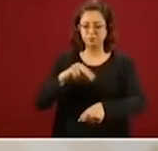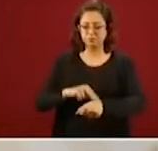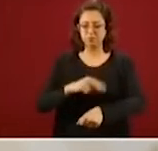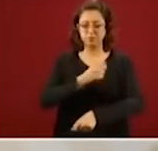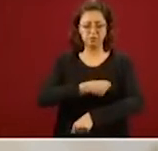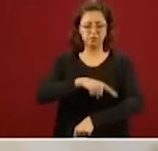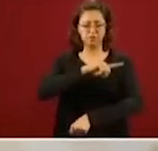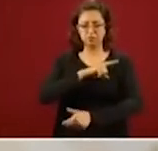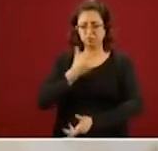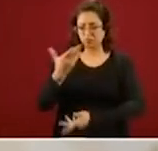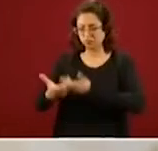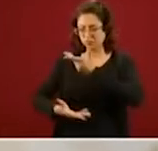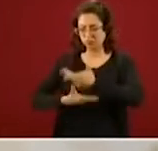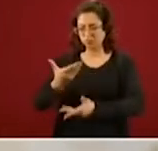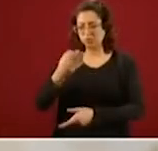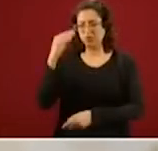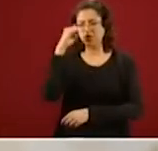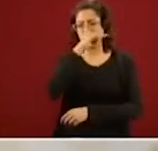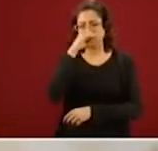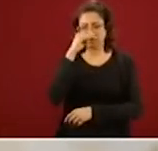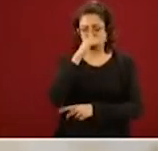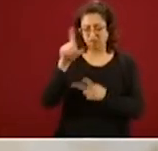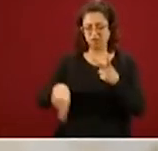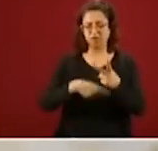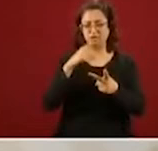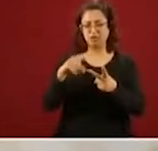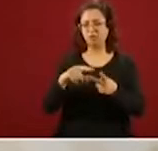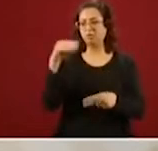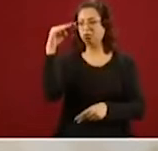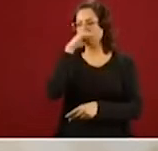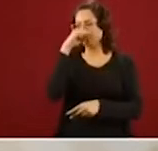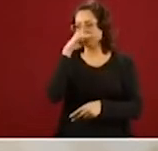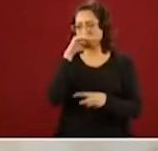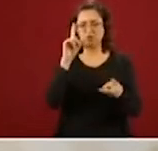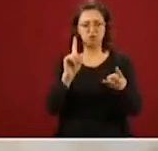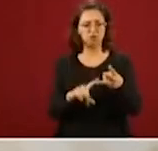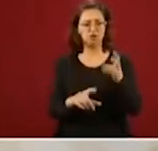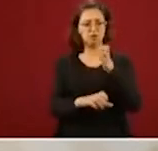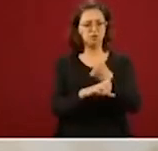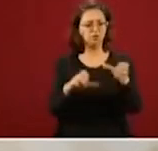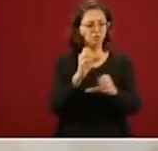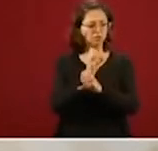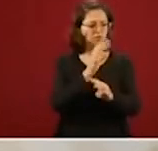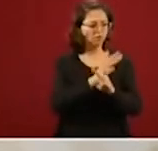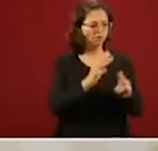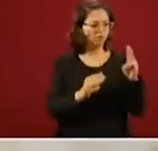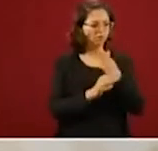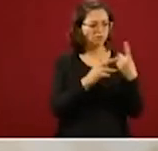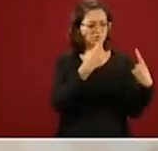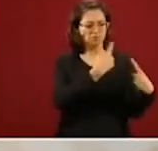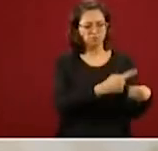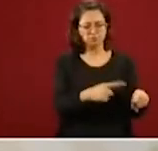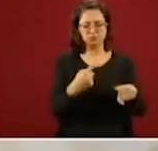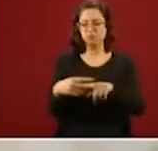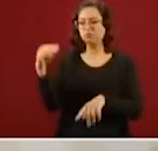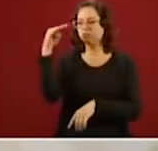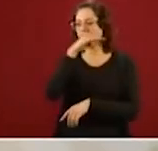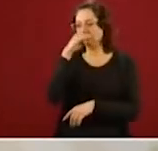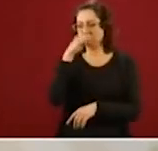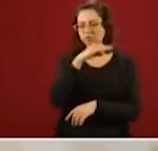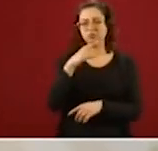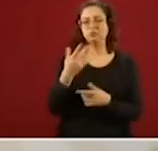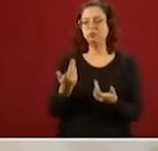salud, medicamentos y demás insumos asociados a las personas sin seguridad